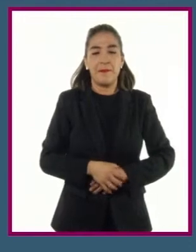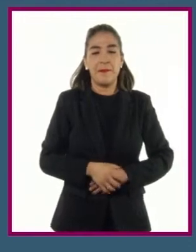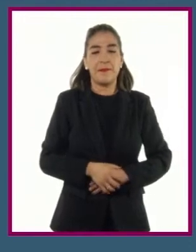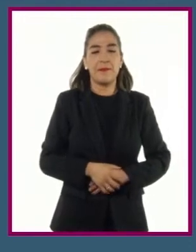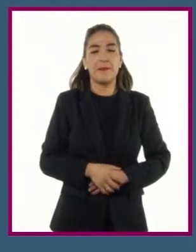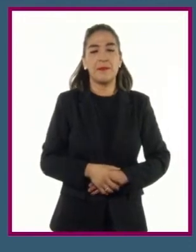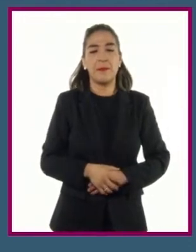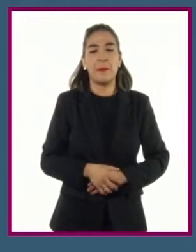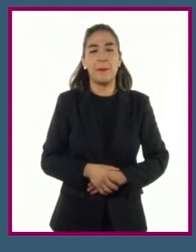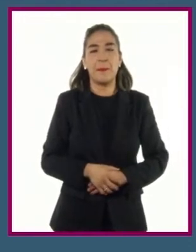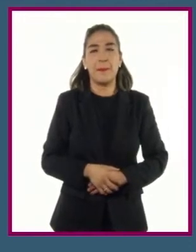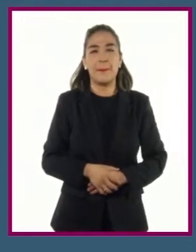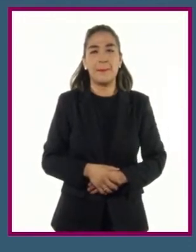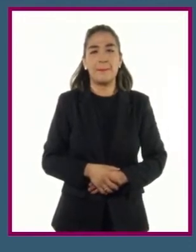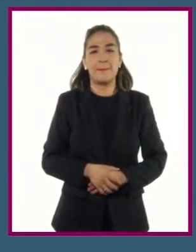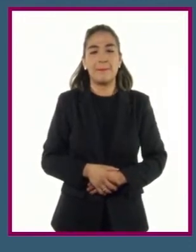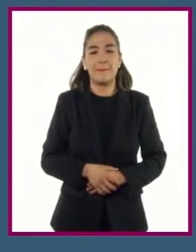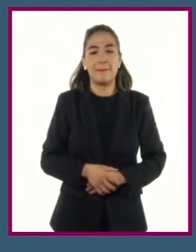27.31%, hidrógeno